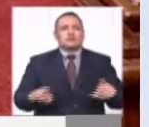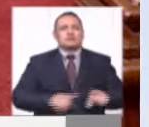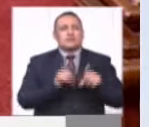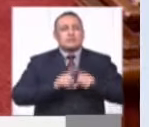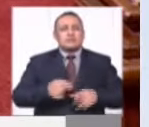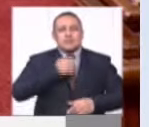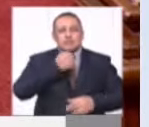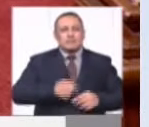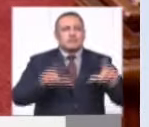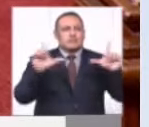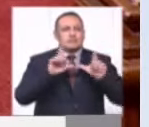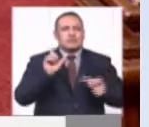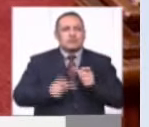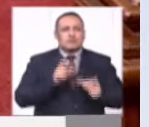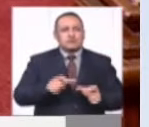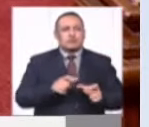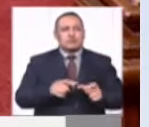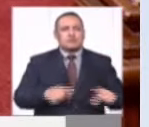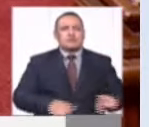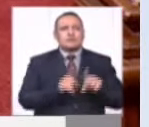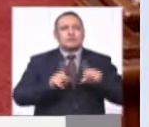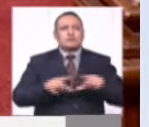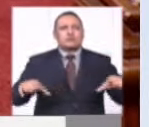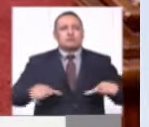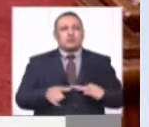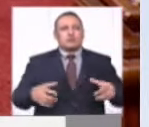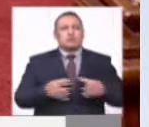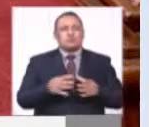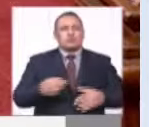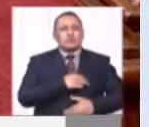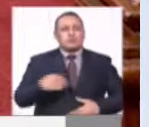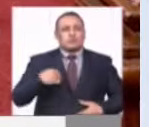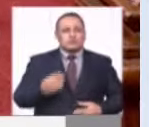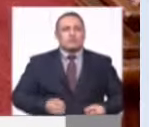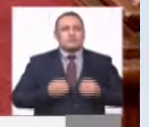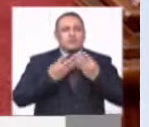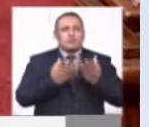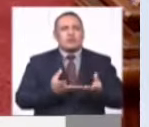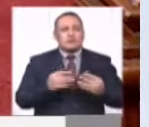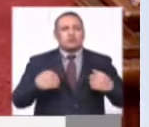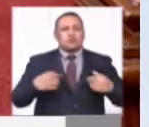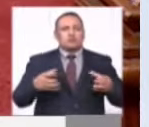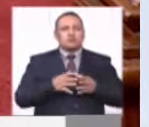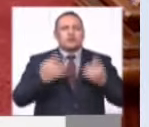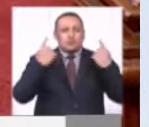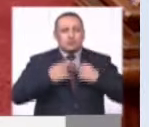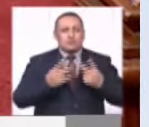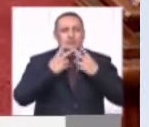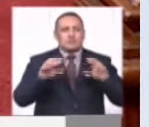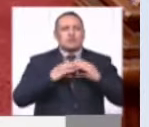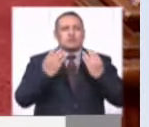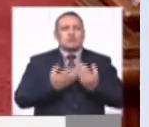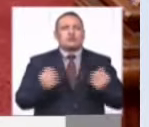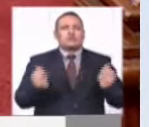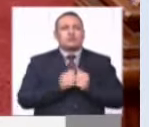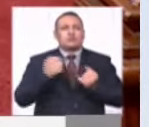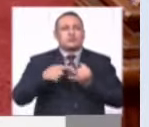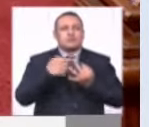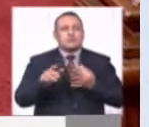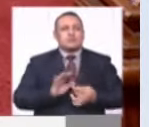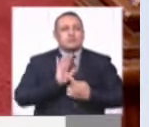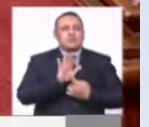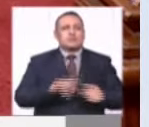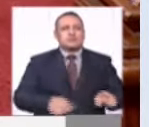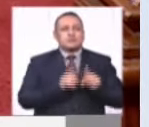la prensa y de la ciudadanía. Este será un gabinete que rendirá cuentas. Estamos a disposición del Congreso y de sus